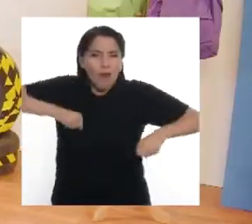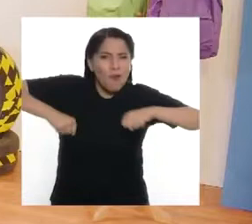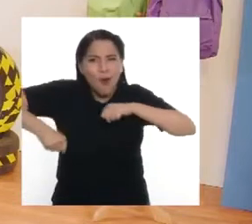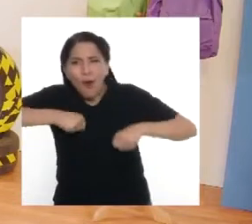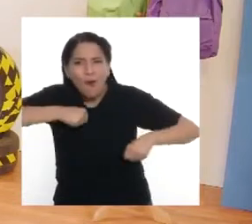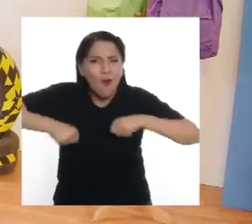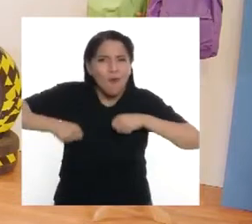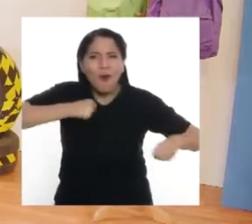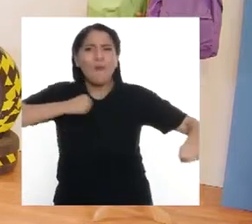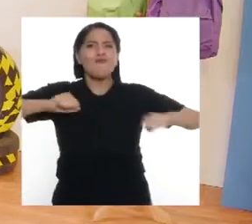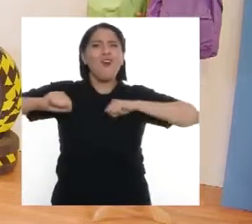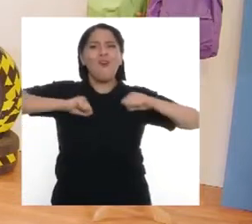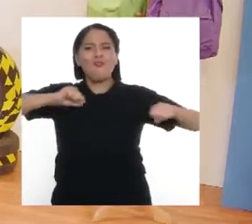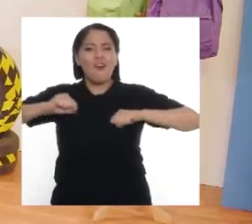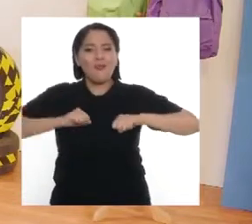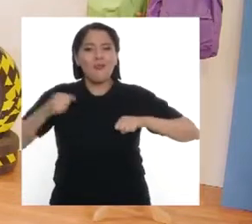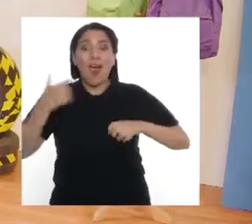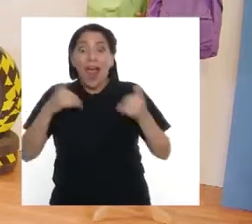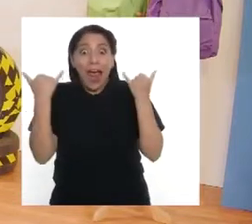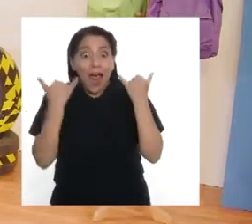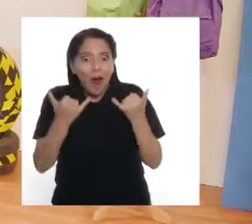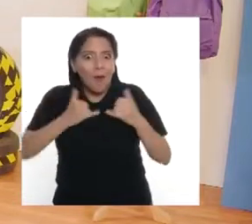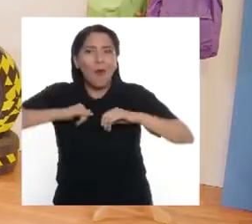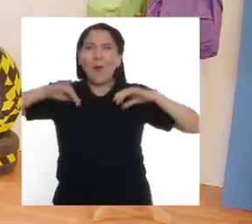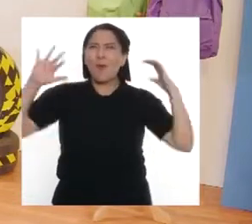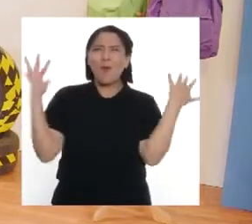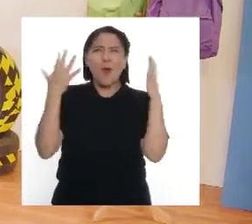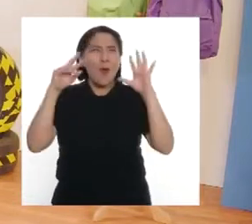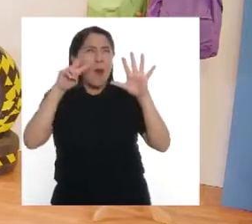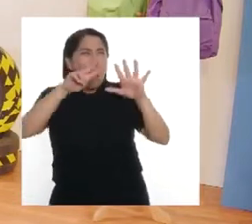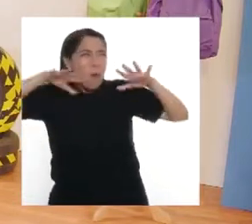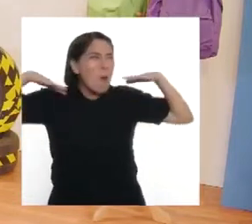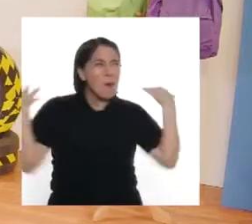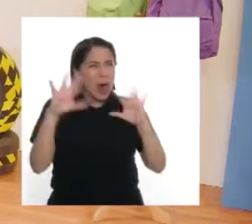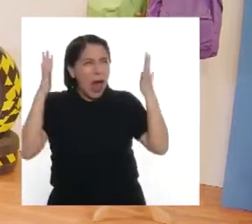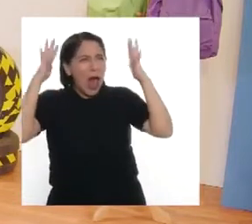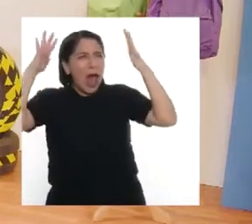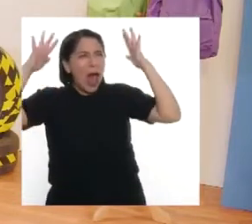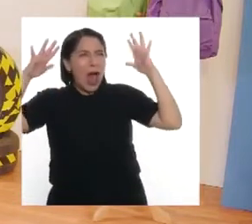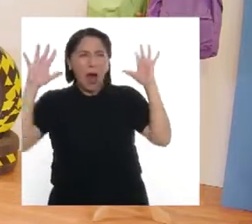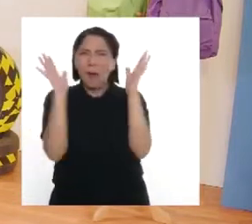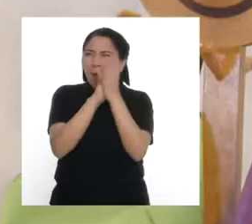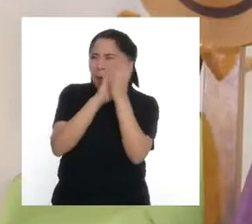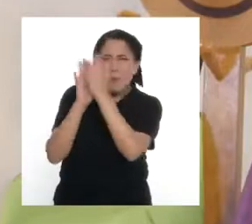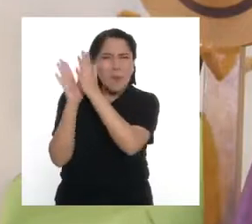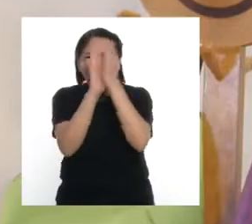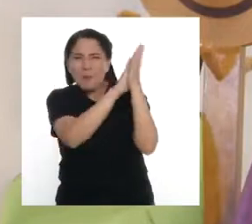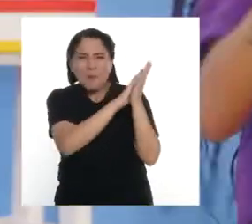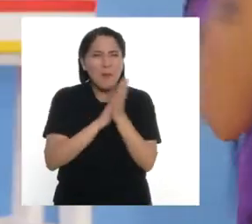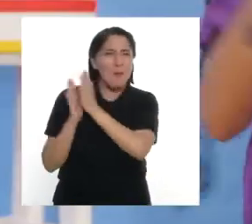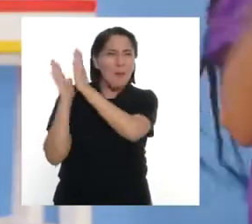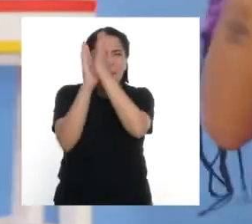Ahora aplaudimos fuerte como si nos hubiéramos emocionado por un gran espectáculo.